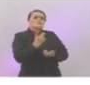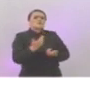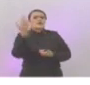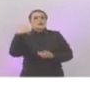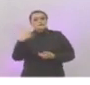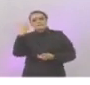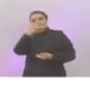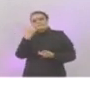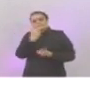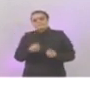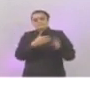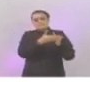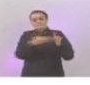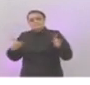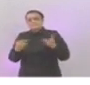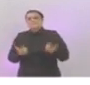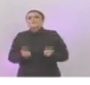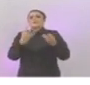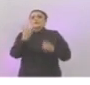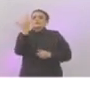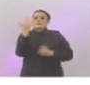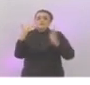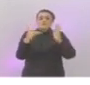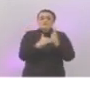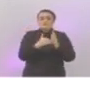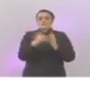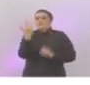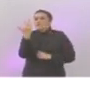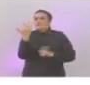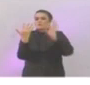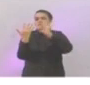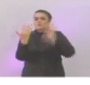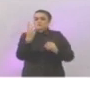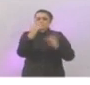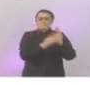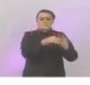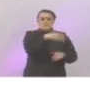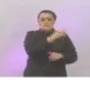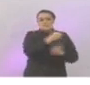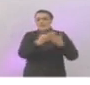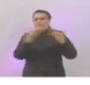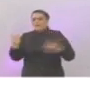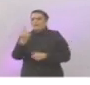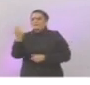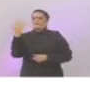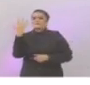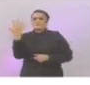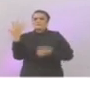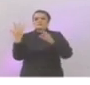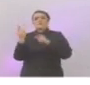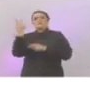fiscalizado sobre el gasto ejercido pasó de 55% en 2014 a 105%